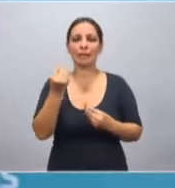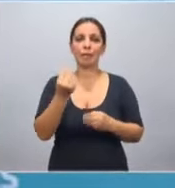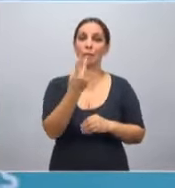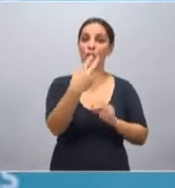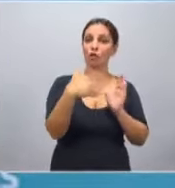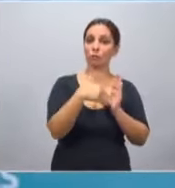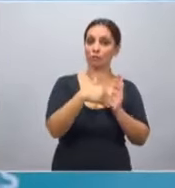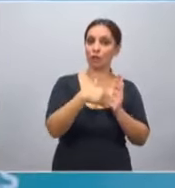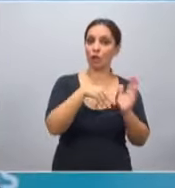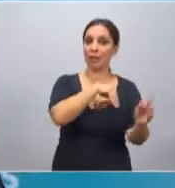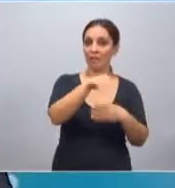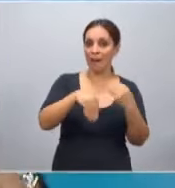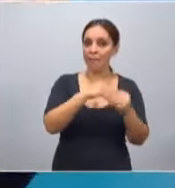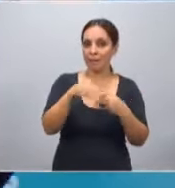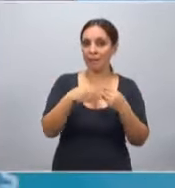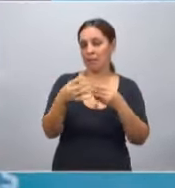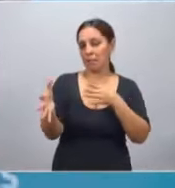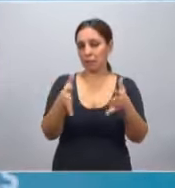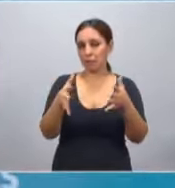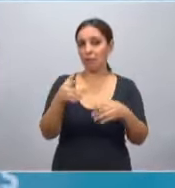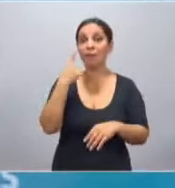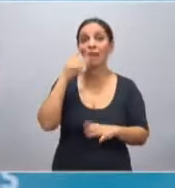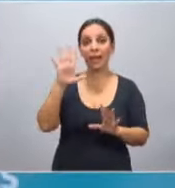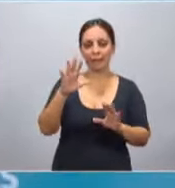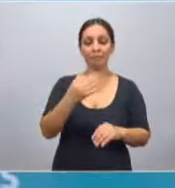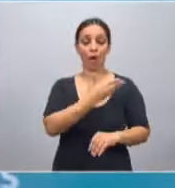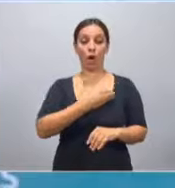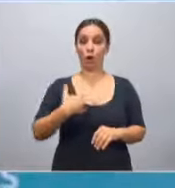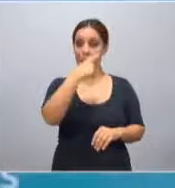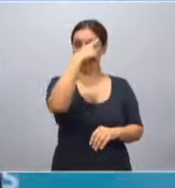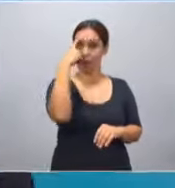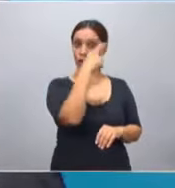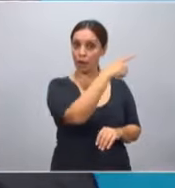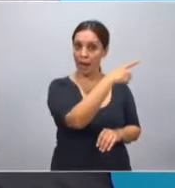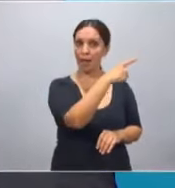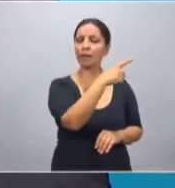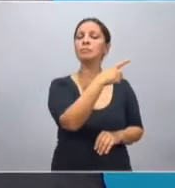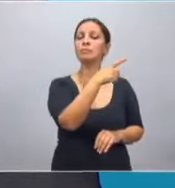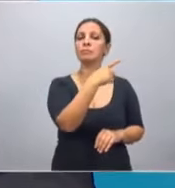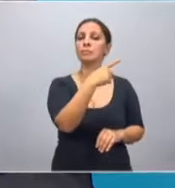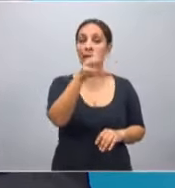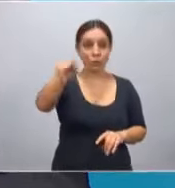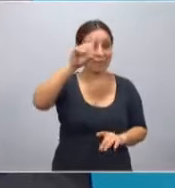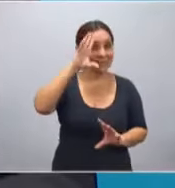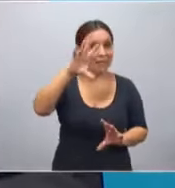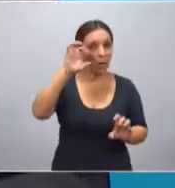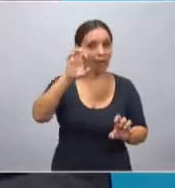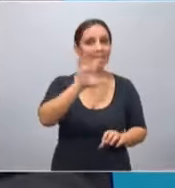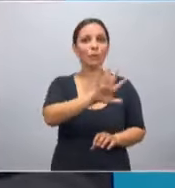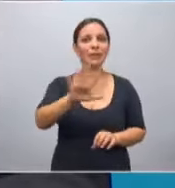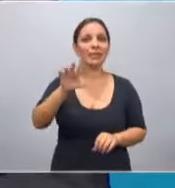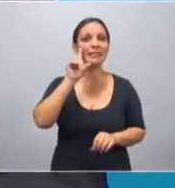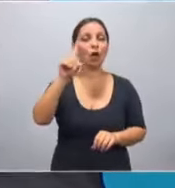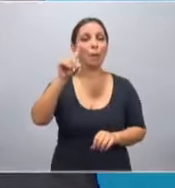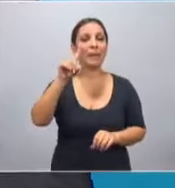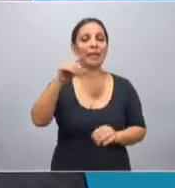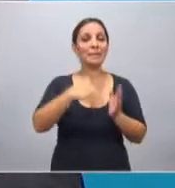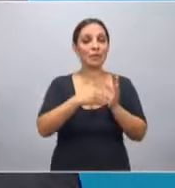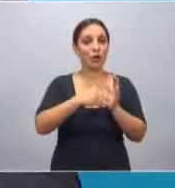familias aproximadamente Y vos Fijate el gobierno nacional tiene presupuestado se acuerdan 55000 por